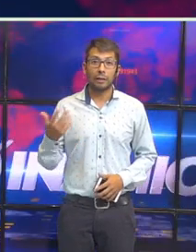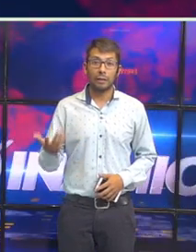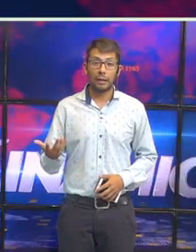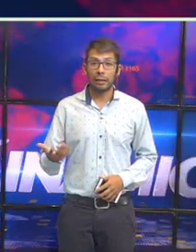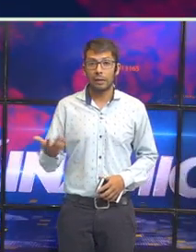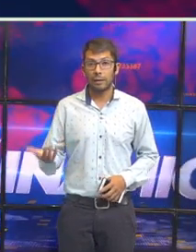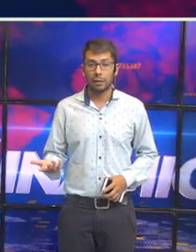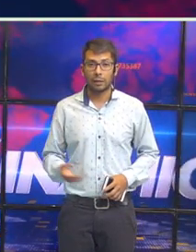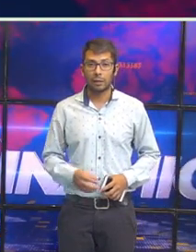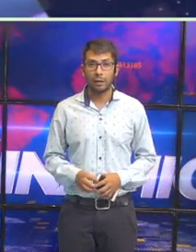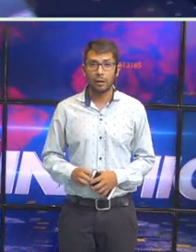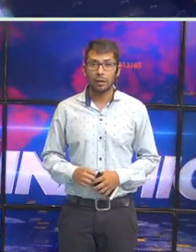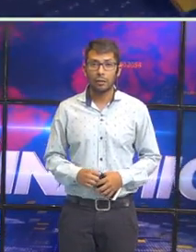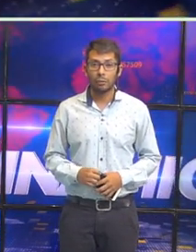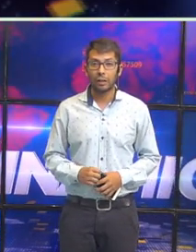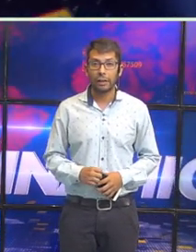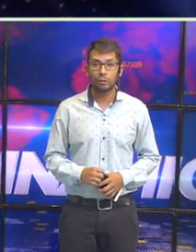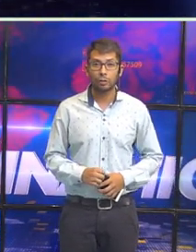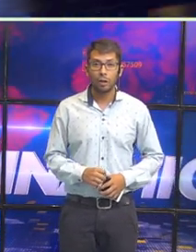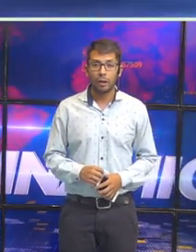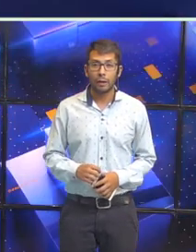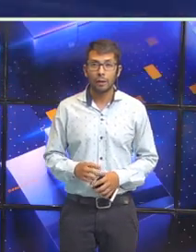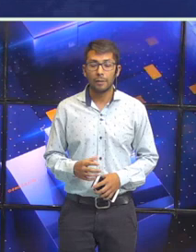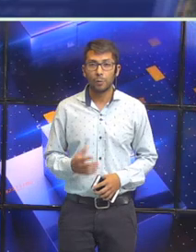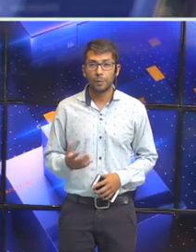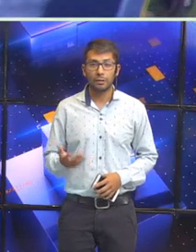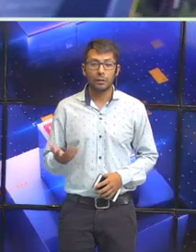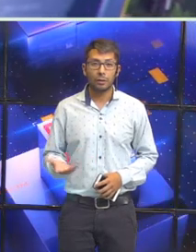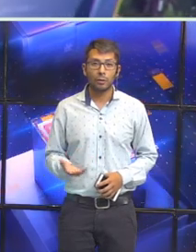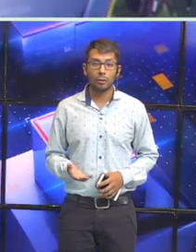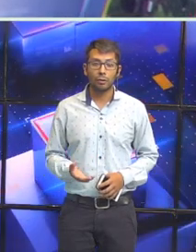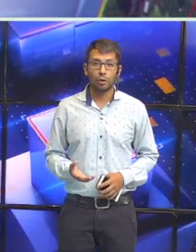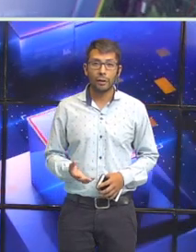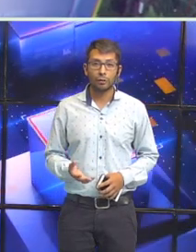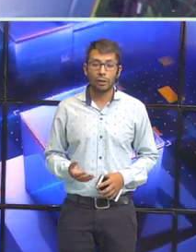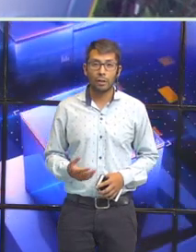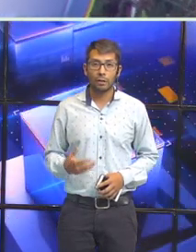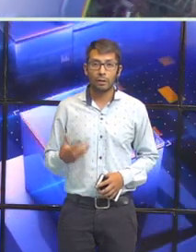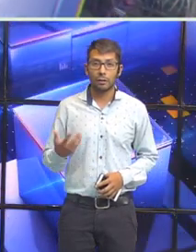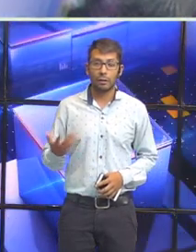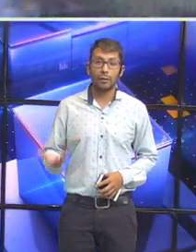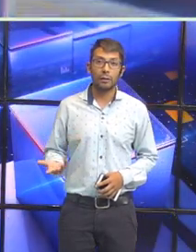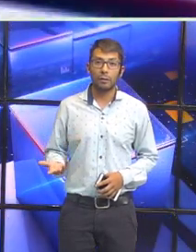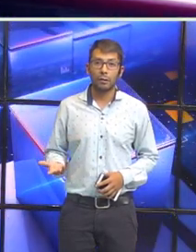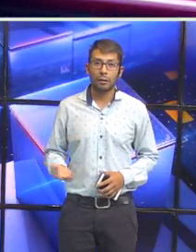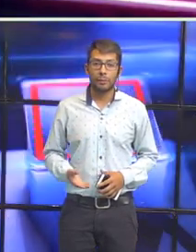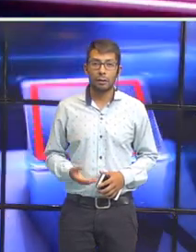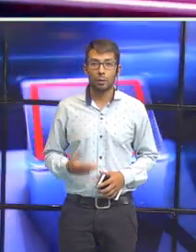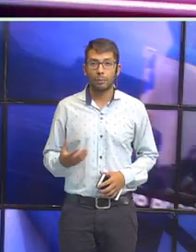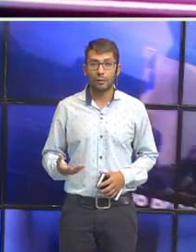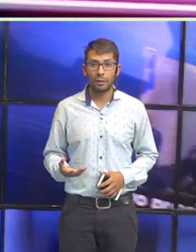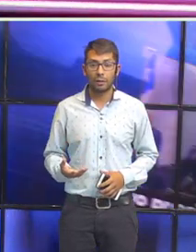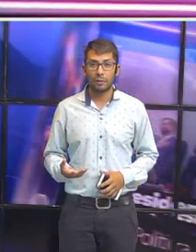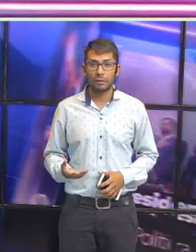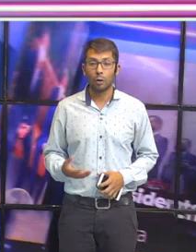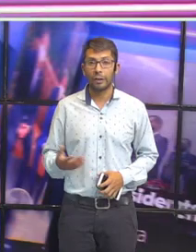se legisla a través de de algún decreto por parte del gobierno nacional el empresario